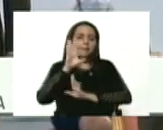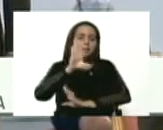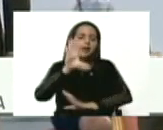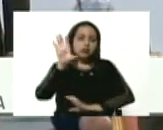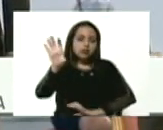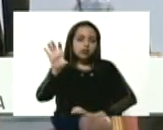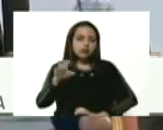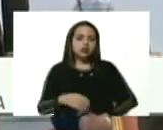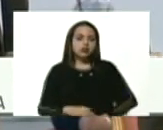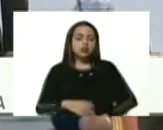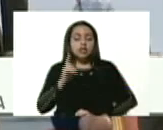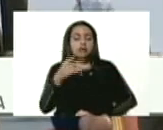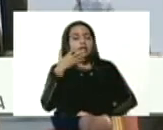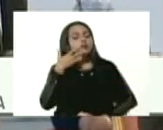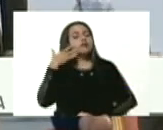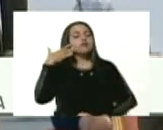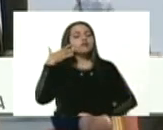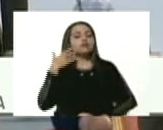la admiración